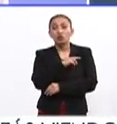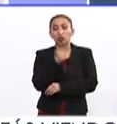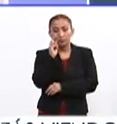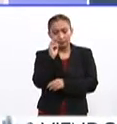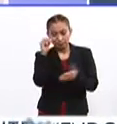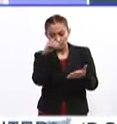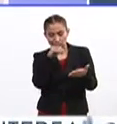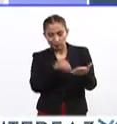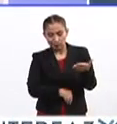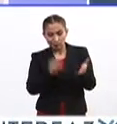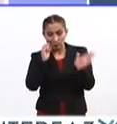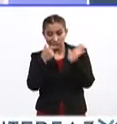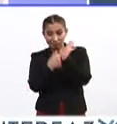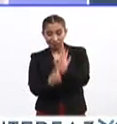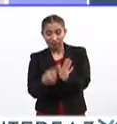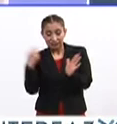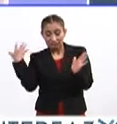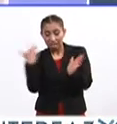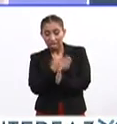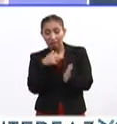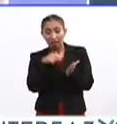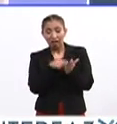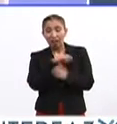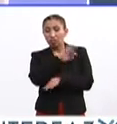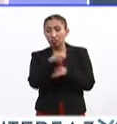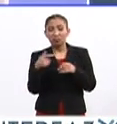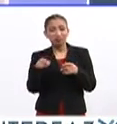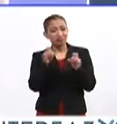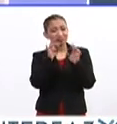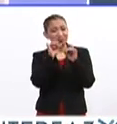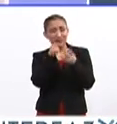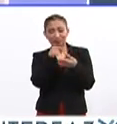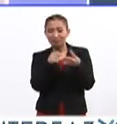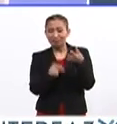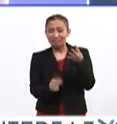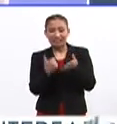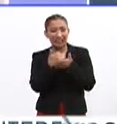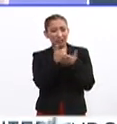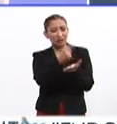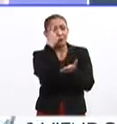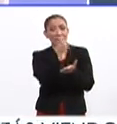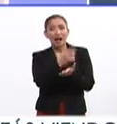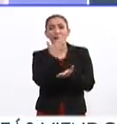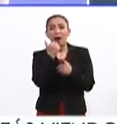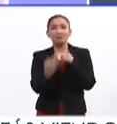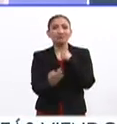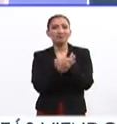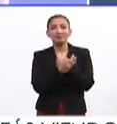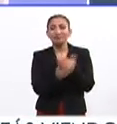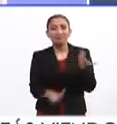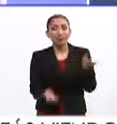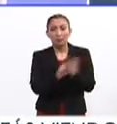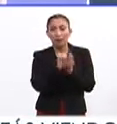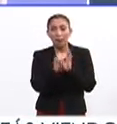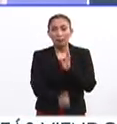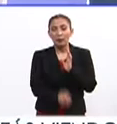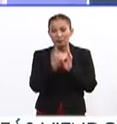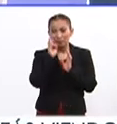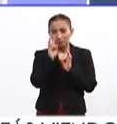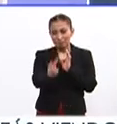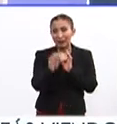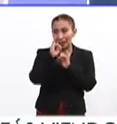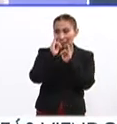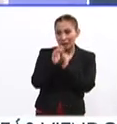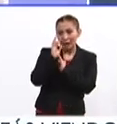advertimos esta situación, pues nos damos cuenta todos los factores que finalmente contribuyen a la inseguridad, ¿no? Que son, como lo podemos ver en